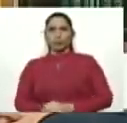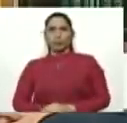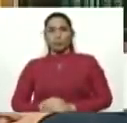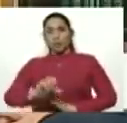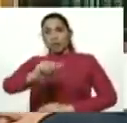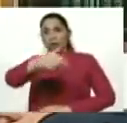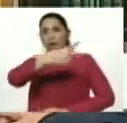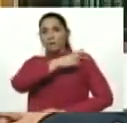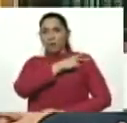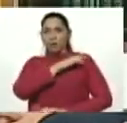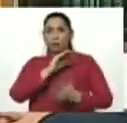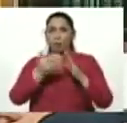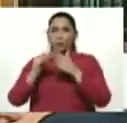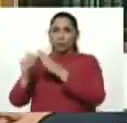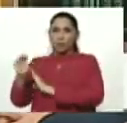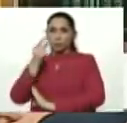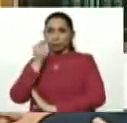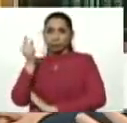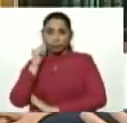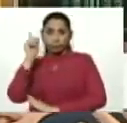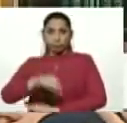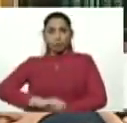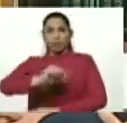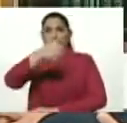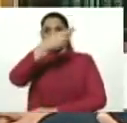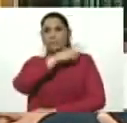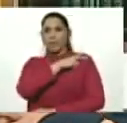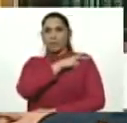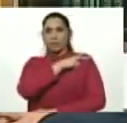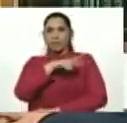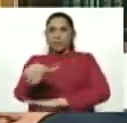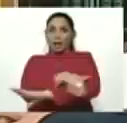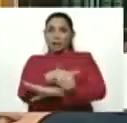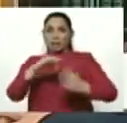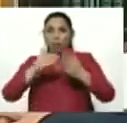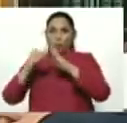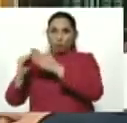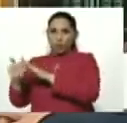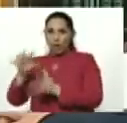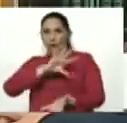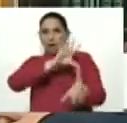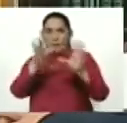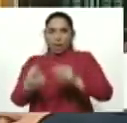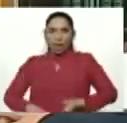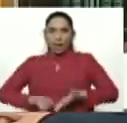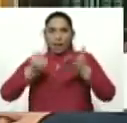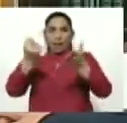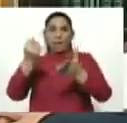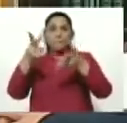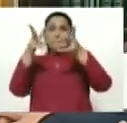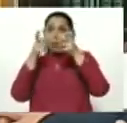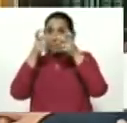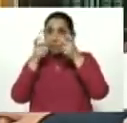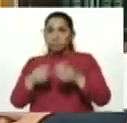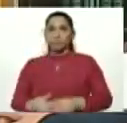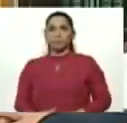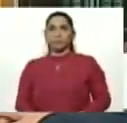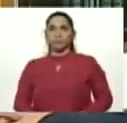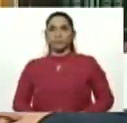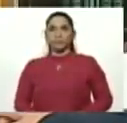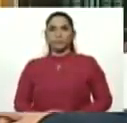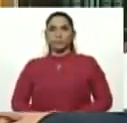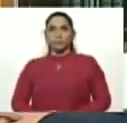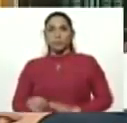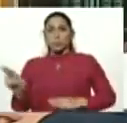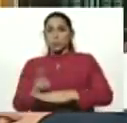jefes de comunidad, a los jefes de calle y comunidad de los CLAP, oídos, escúchenme, a